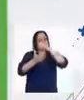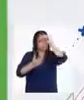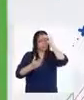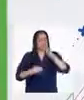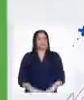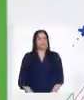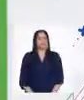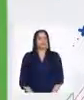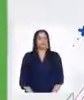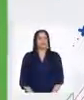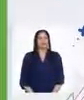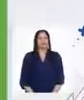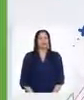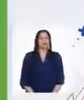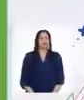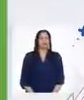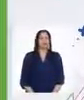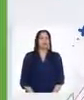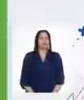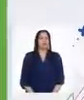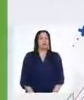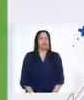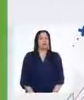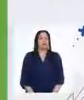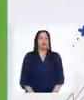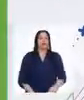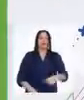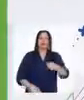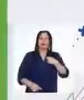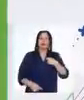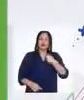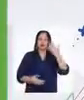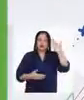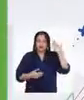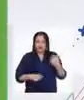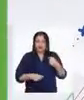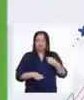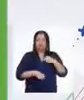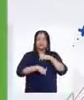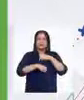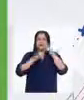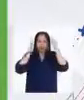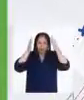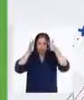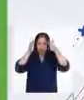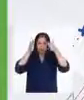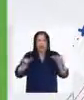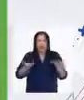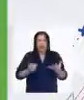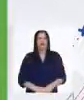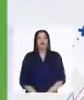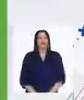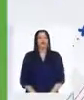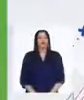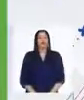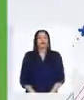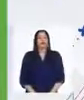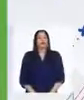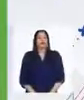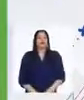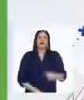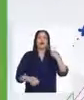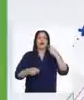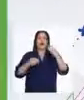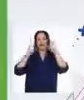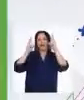que poco me ocupaba más mi mente, ¿no? Solito el tema